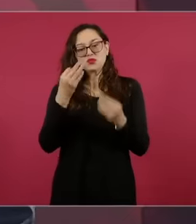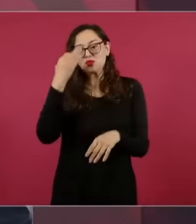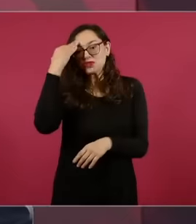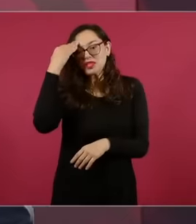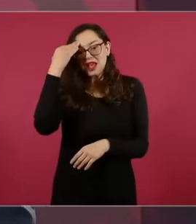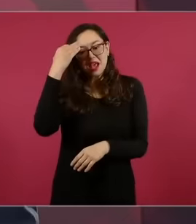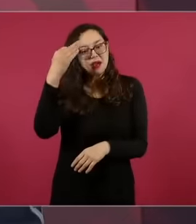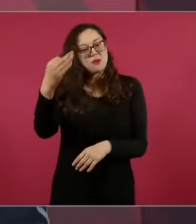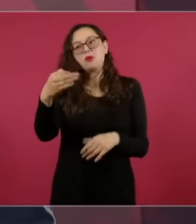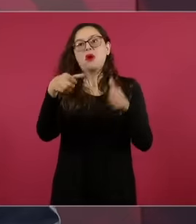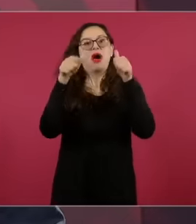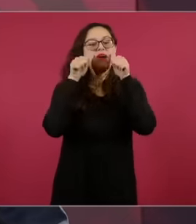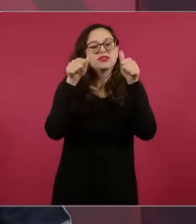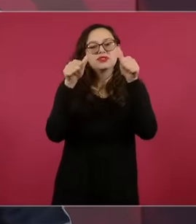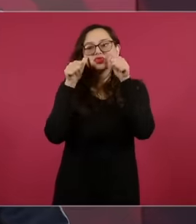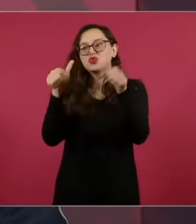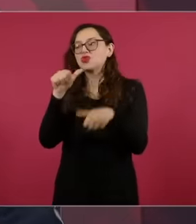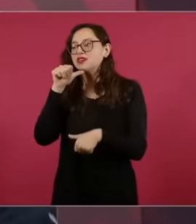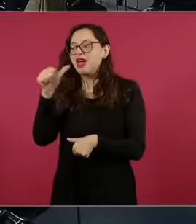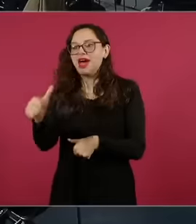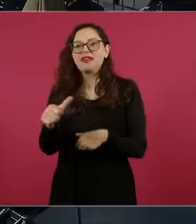abandono